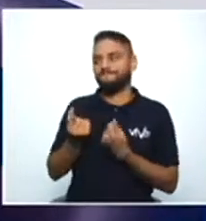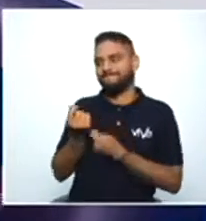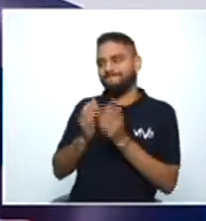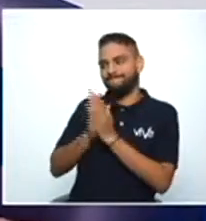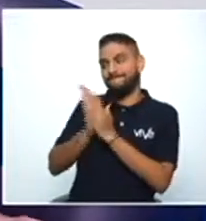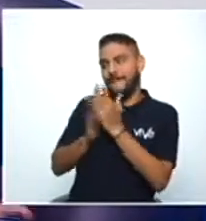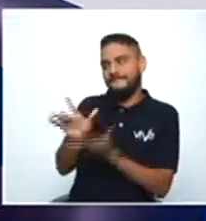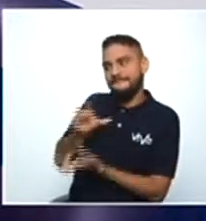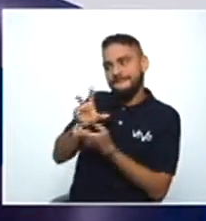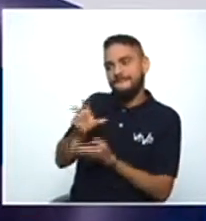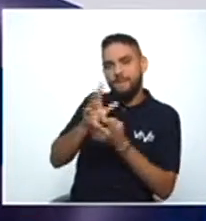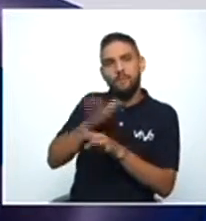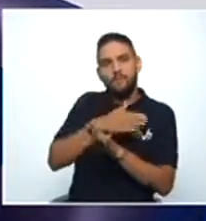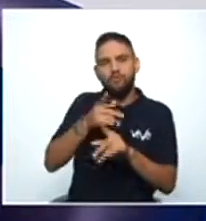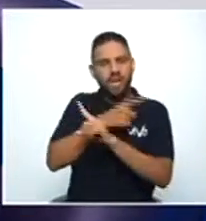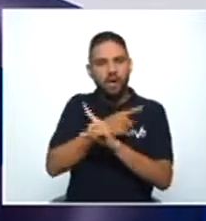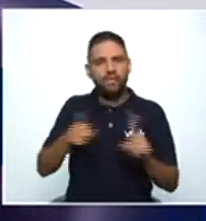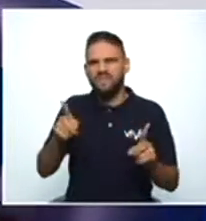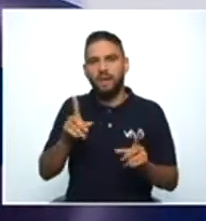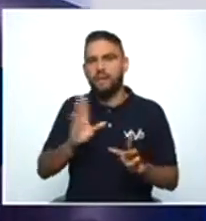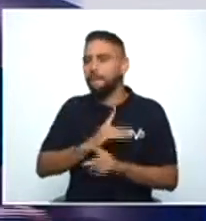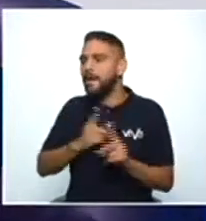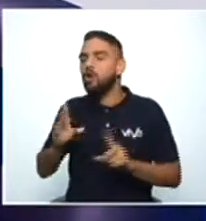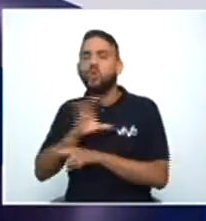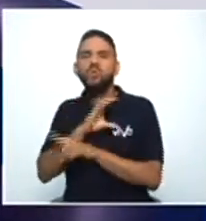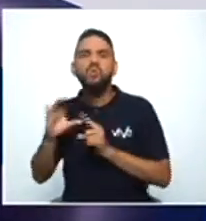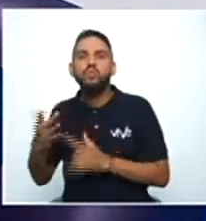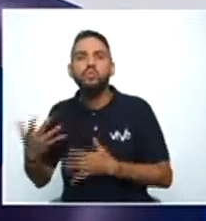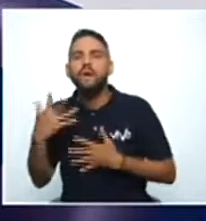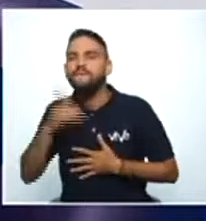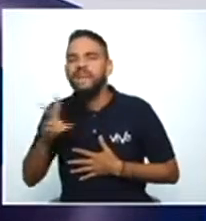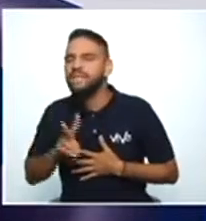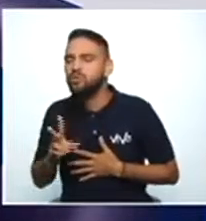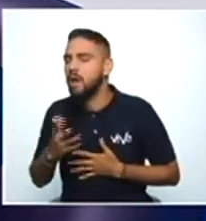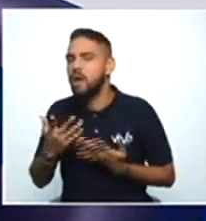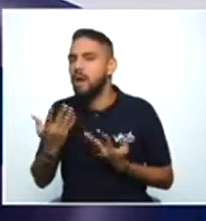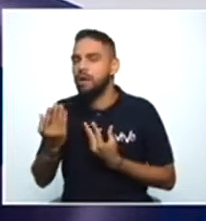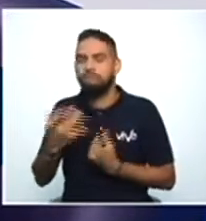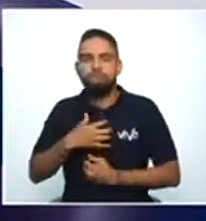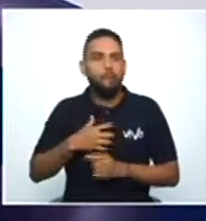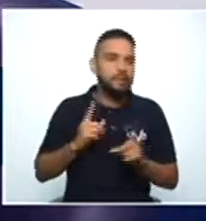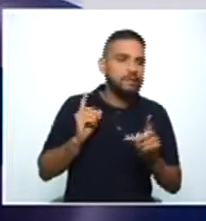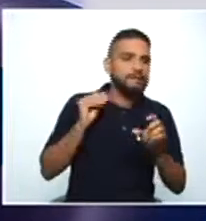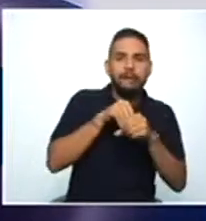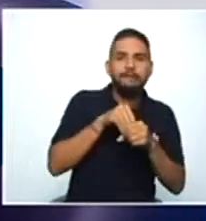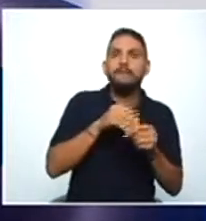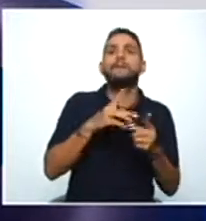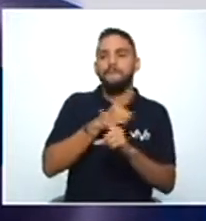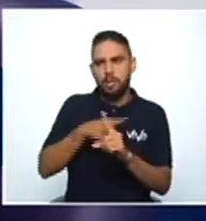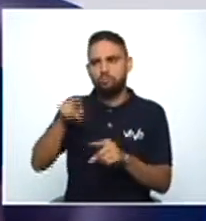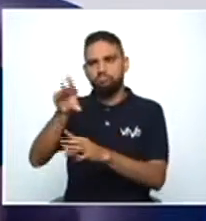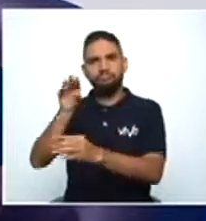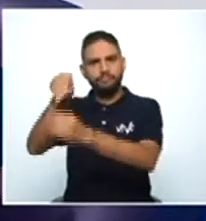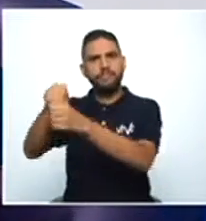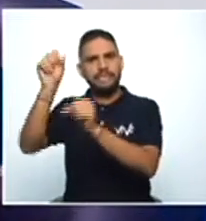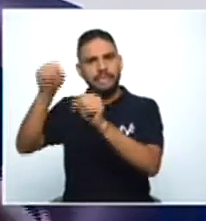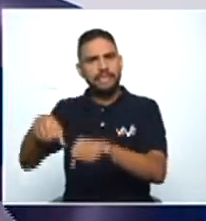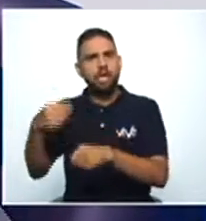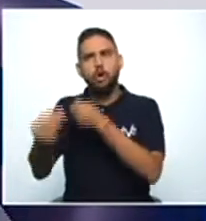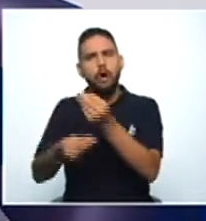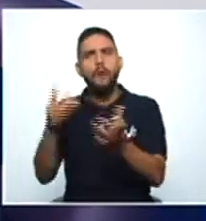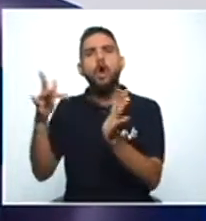de música y lamentablemente para ellas lo nacional no es lo más bonito entonces como pueden acudir ellos al cendis para